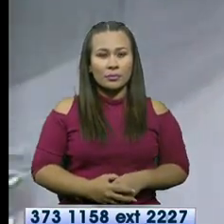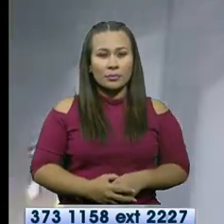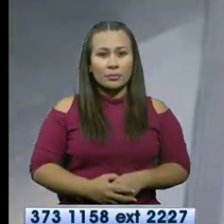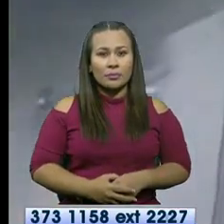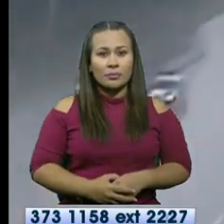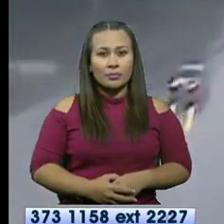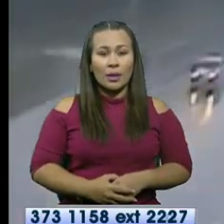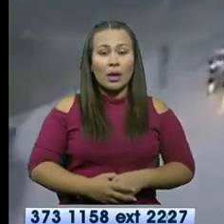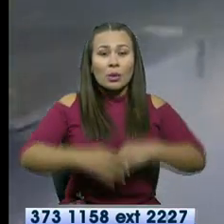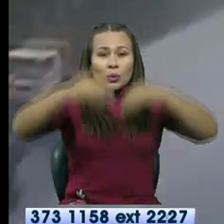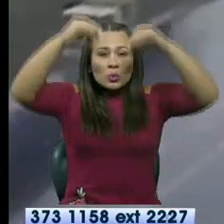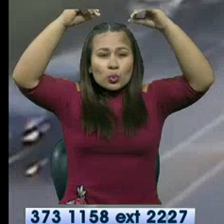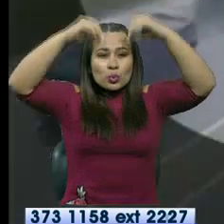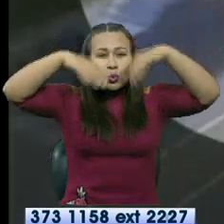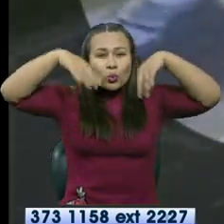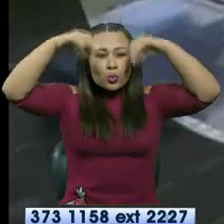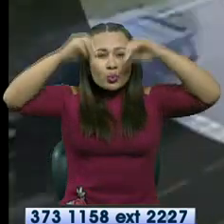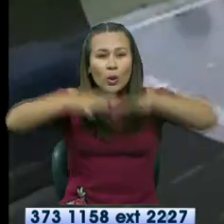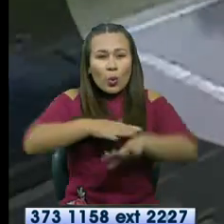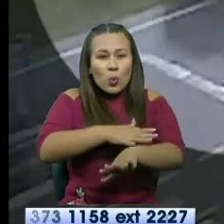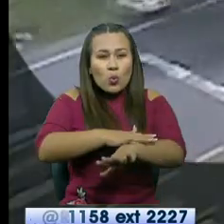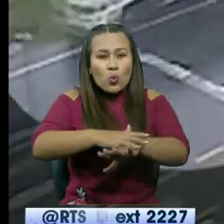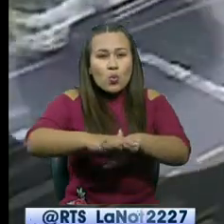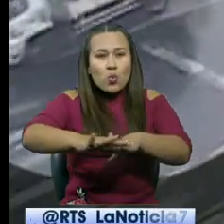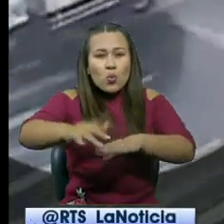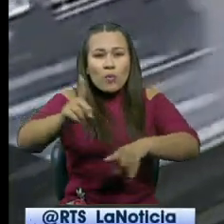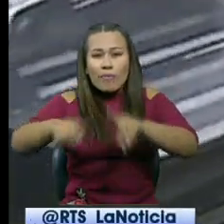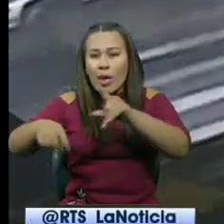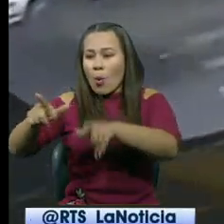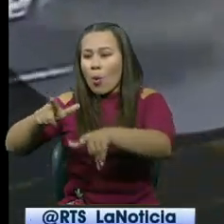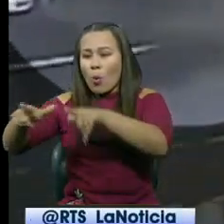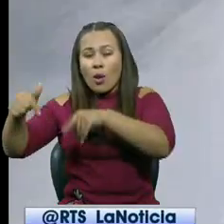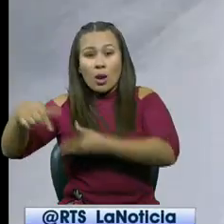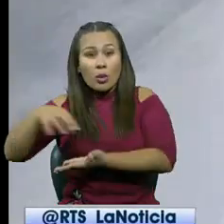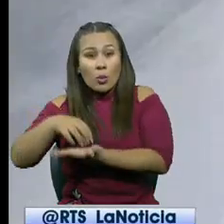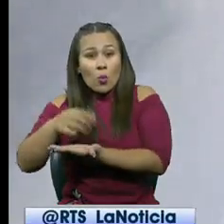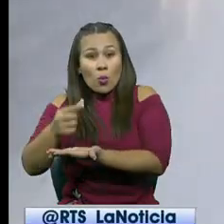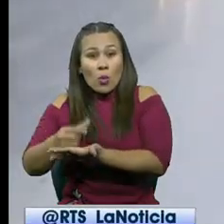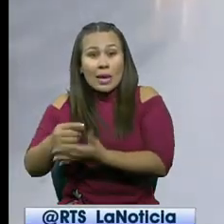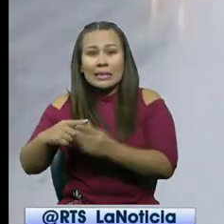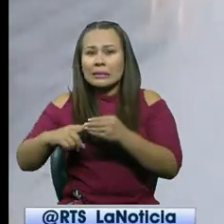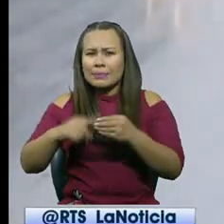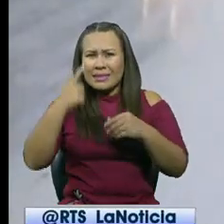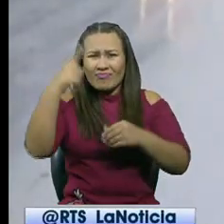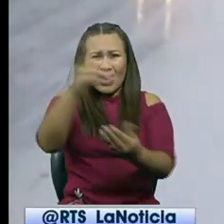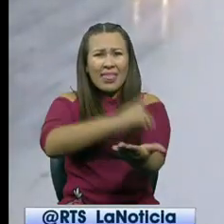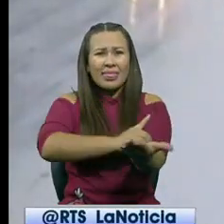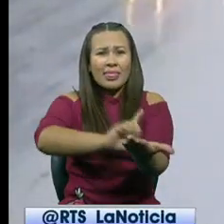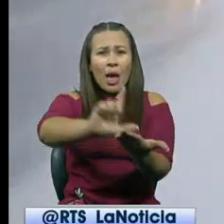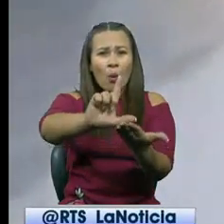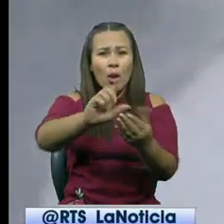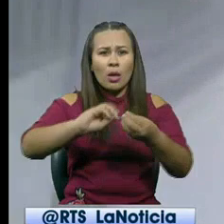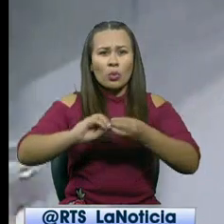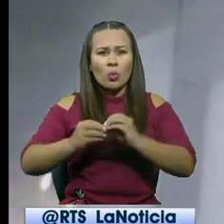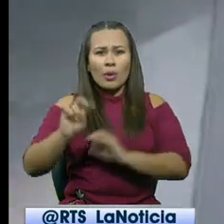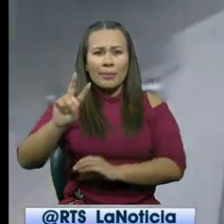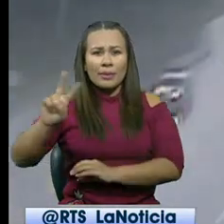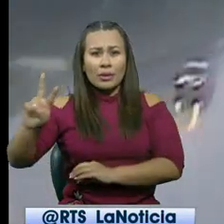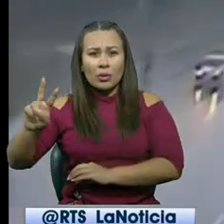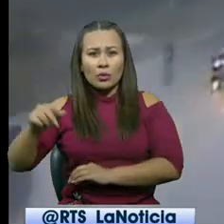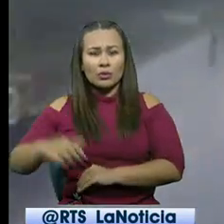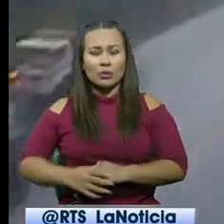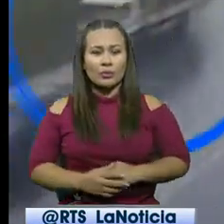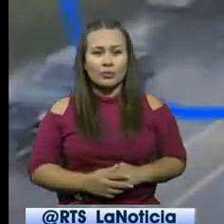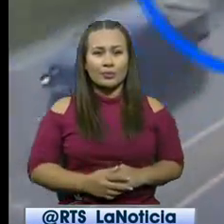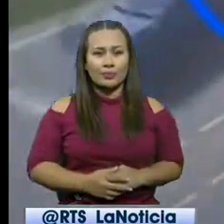Tras la última lluvia suscitada en algunos cantones de la provincia del Guayas, específicamente en el kilómetro 22 de la vía Daule,